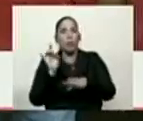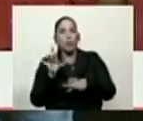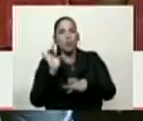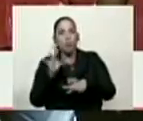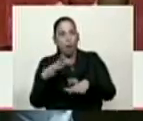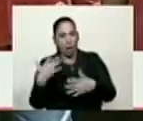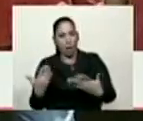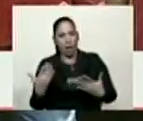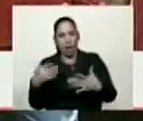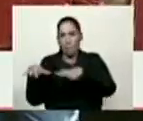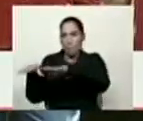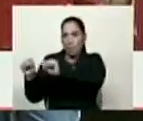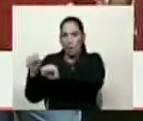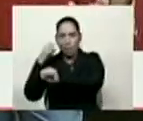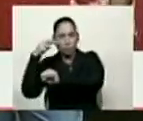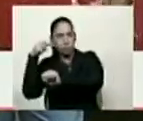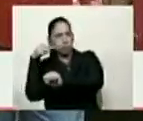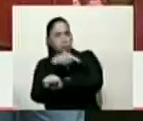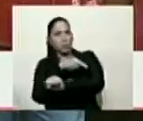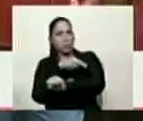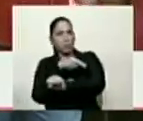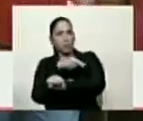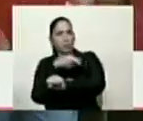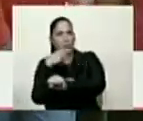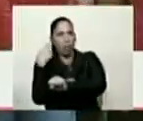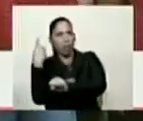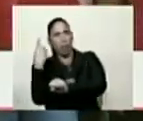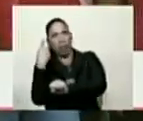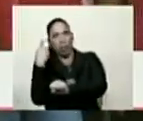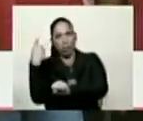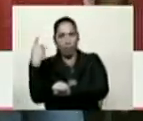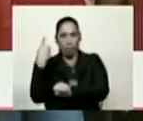El imperialismo los ve y se le van los tiempos.